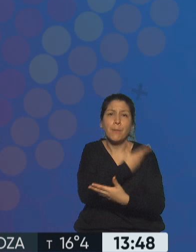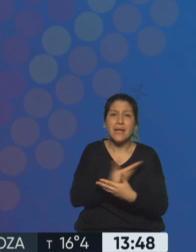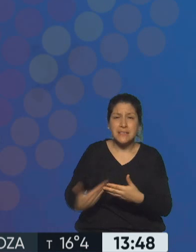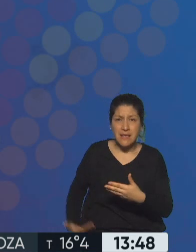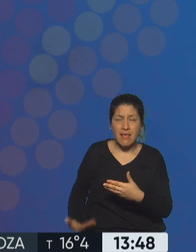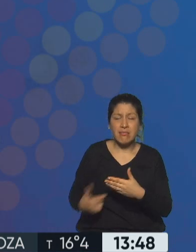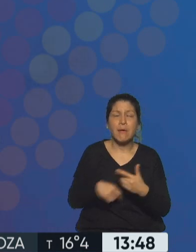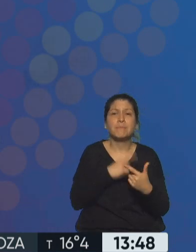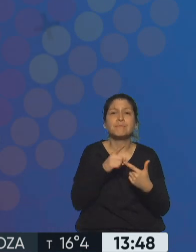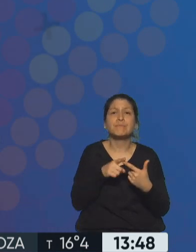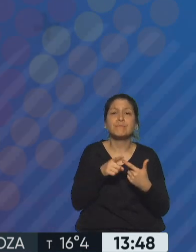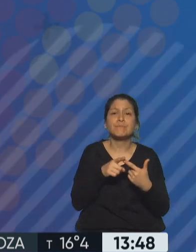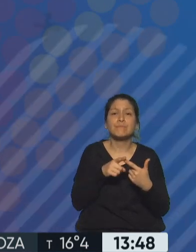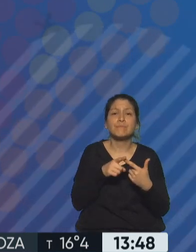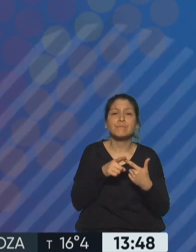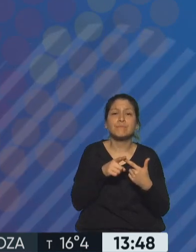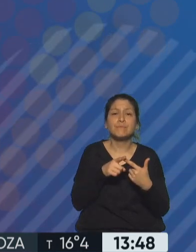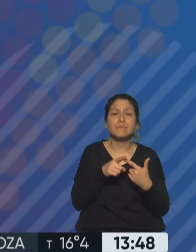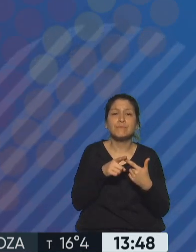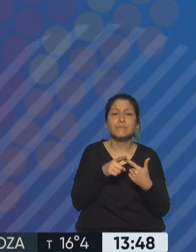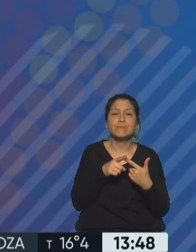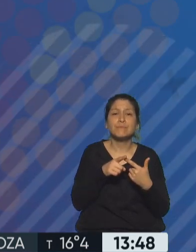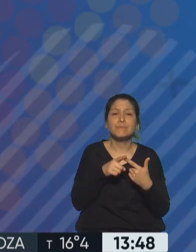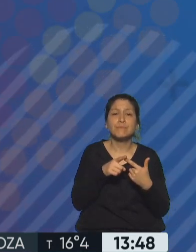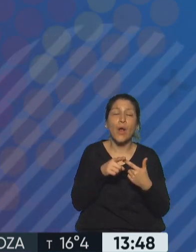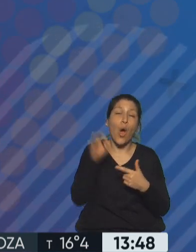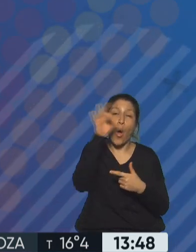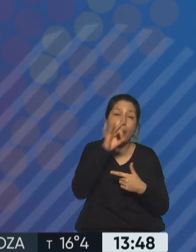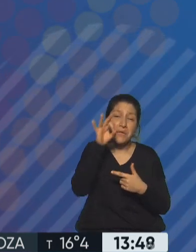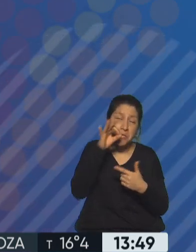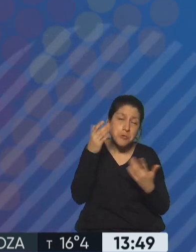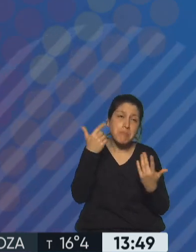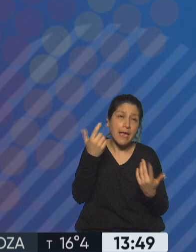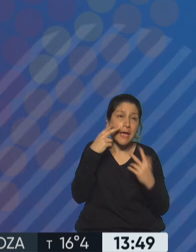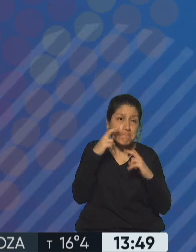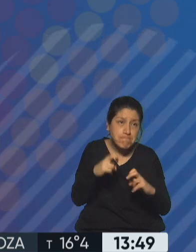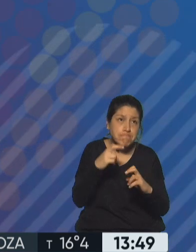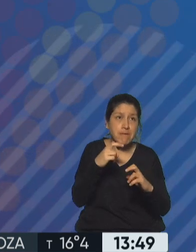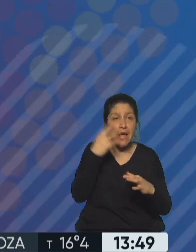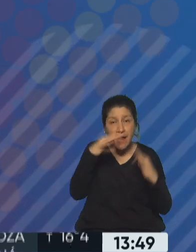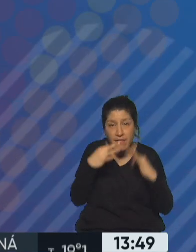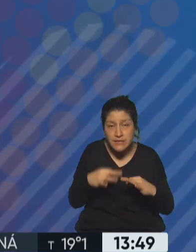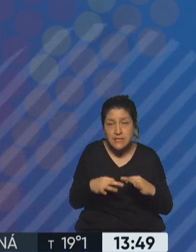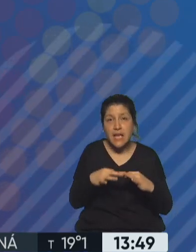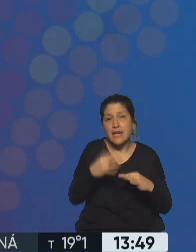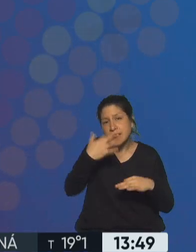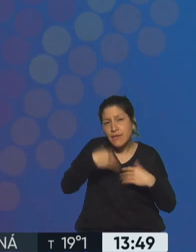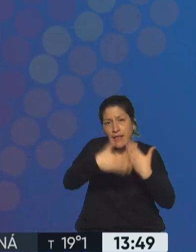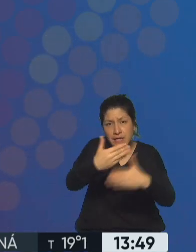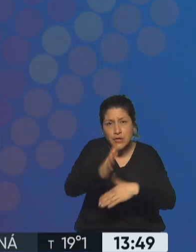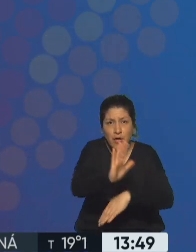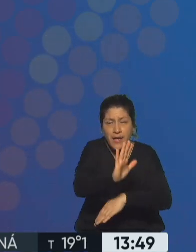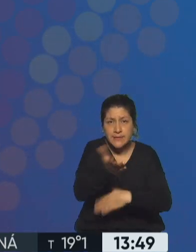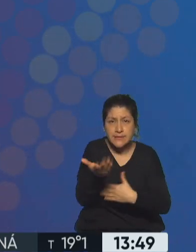de AMLO, y en una opinión que habría que revisar y ver si efectivamente se desarrolla de esa